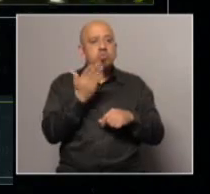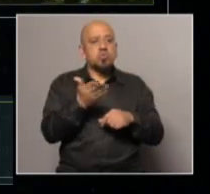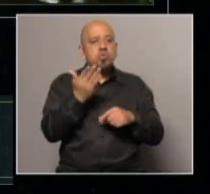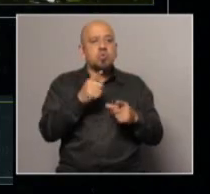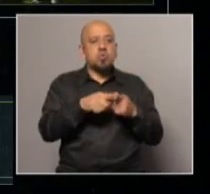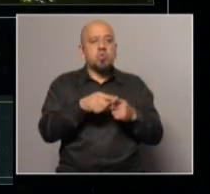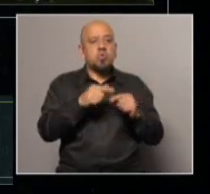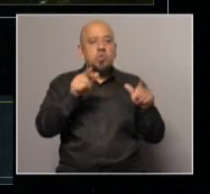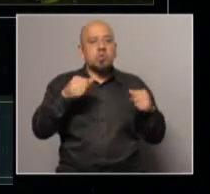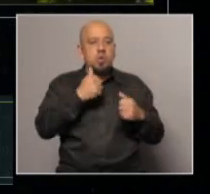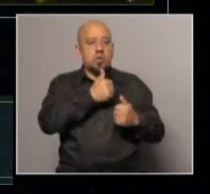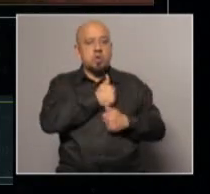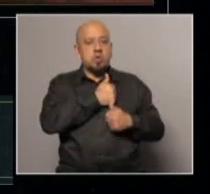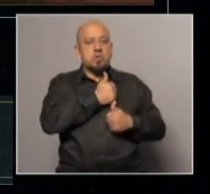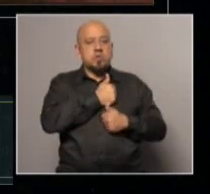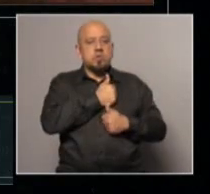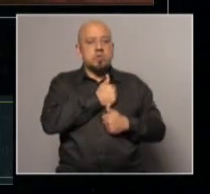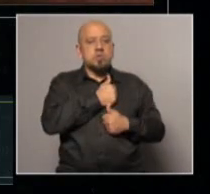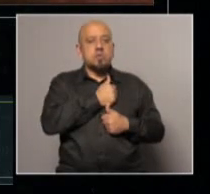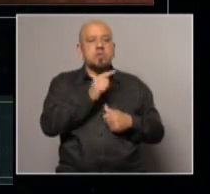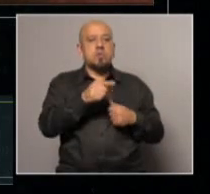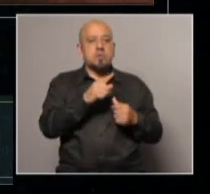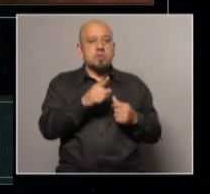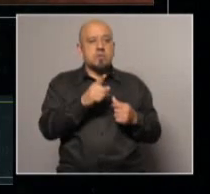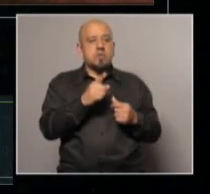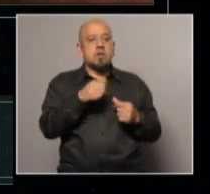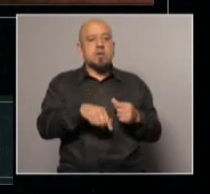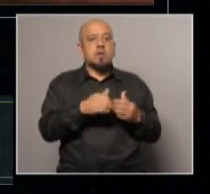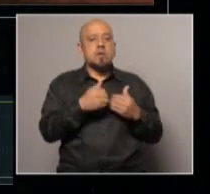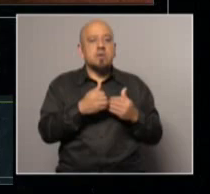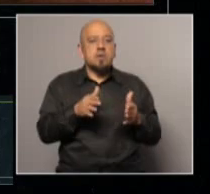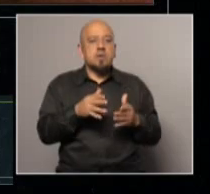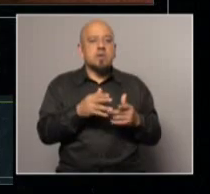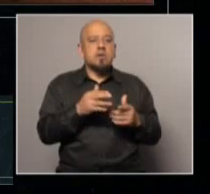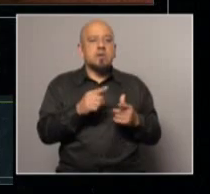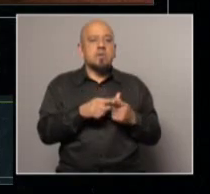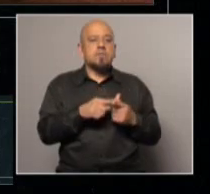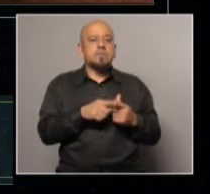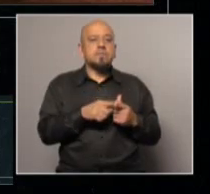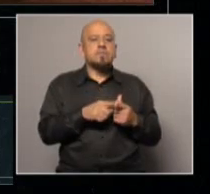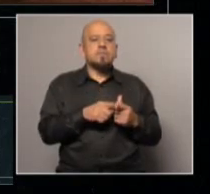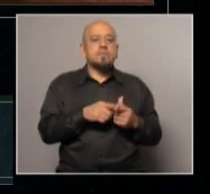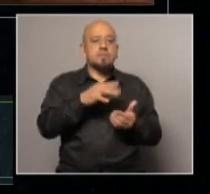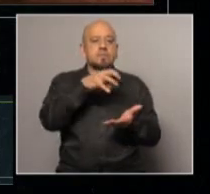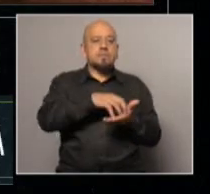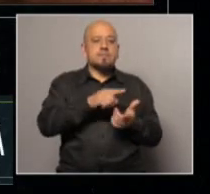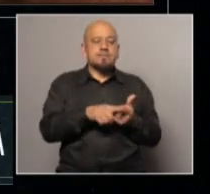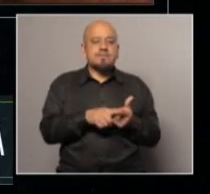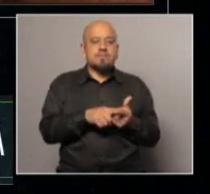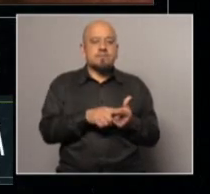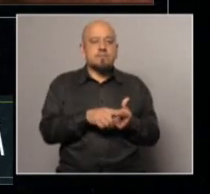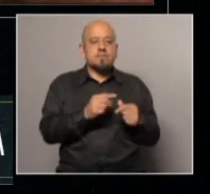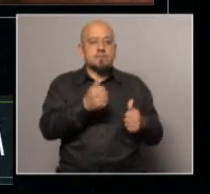en campos del ejército. No es que esté dando ninguna idea yo por aquí, pero vamos, que empezaron a producirlo ellos localmente.